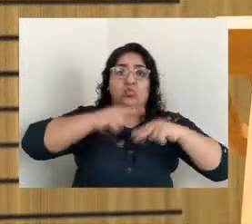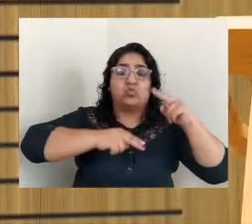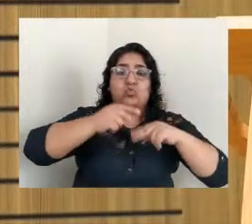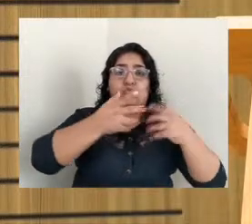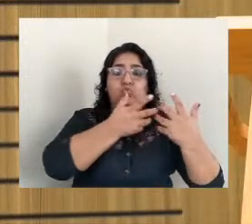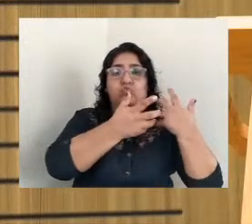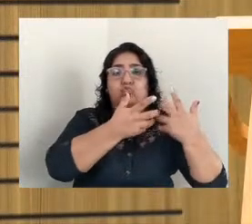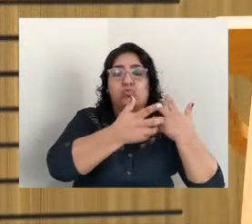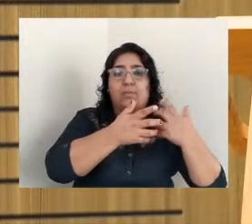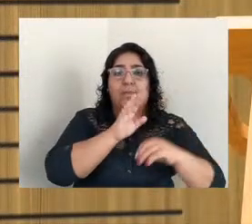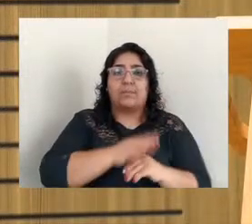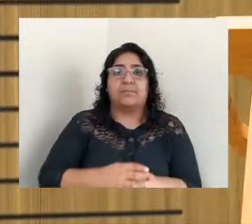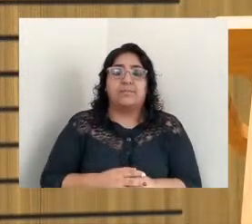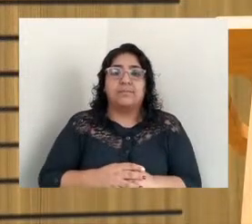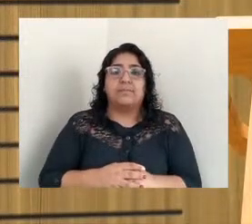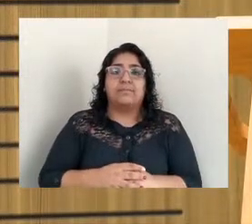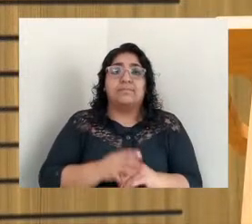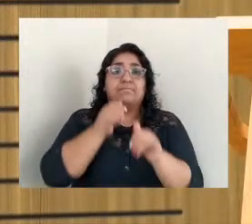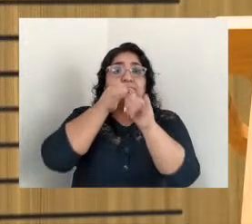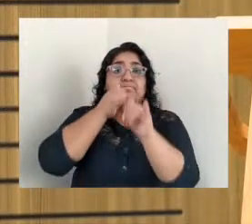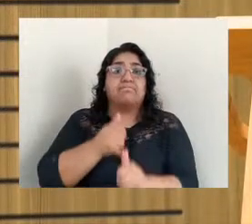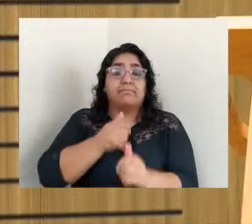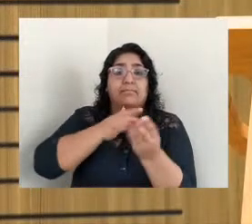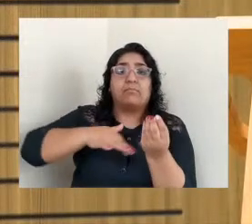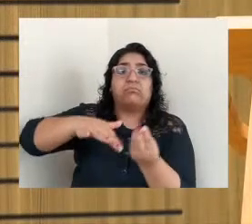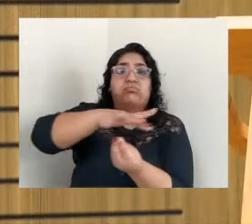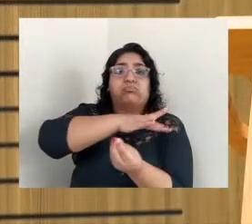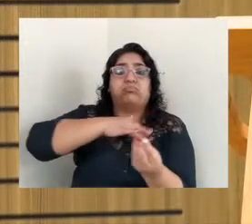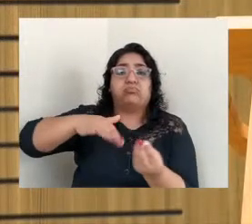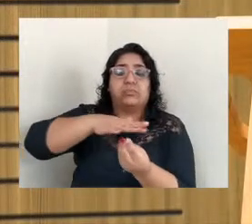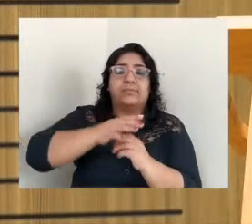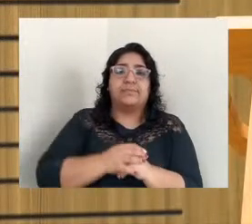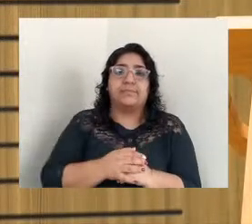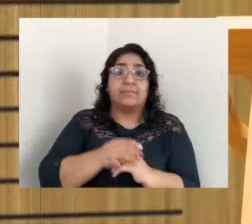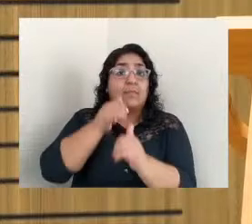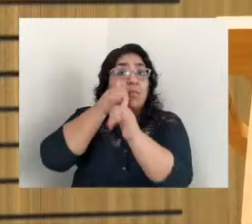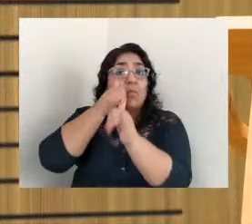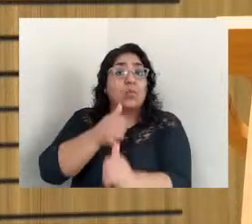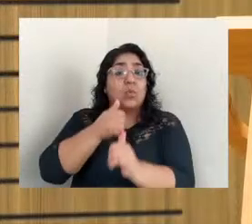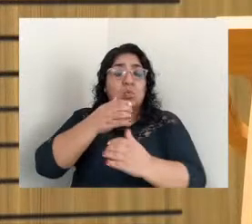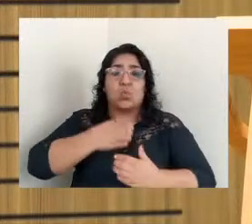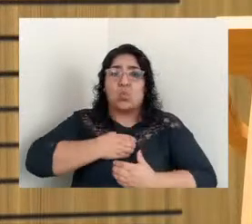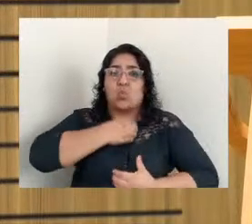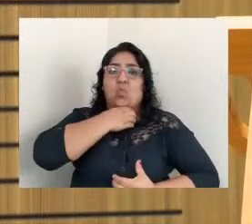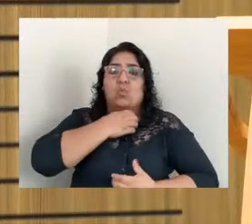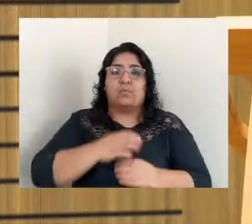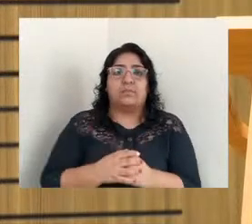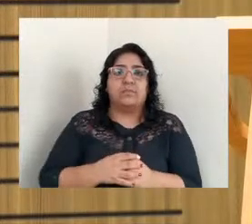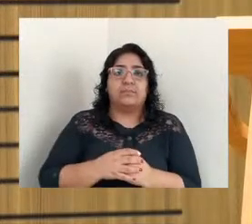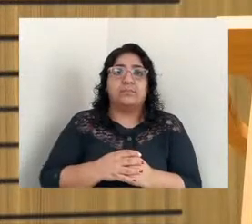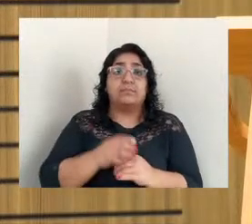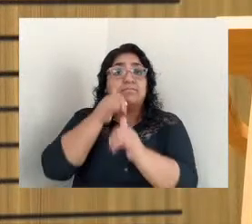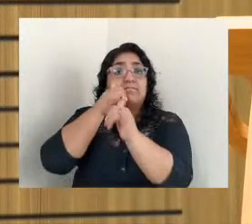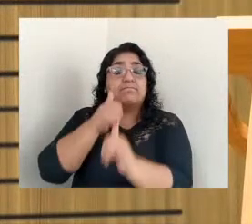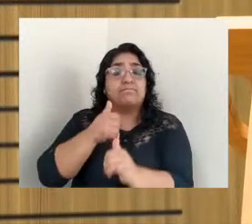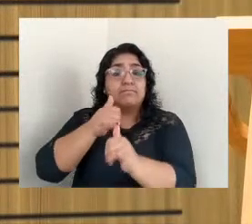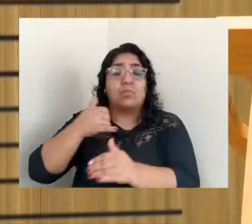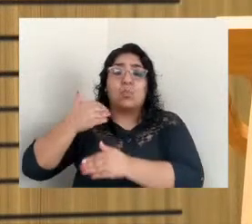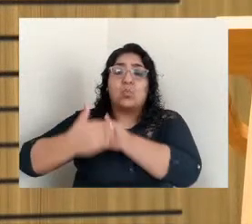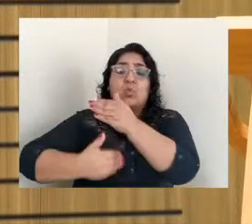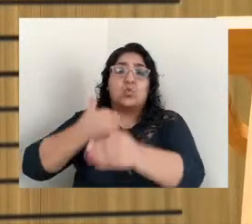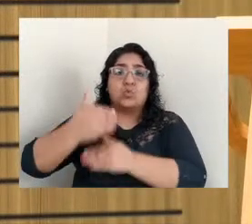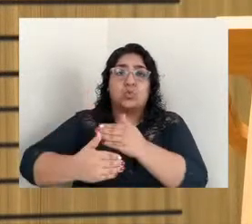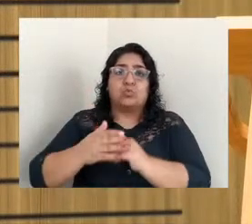de software, ingeniería ambiental, ingeniería civil, ingeniería de